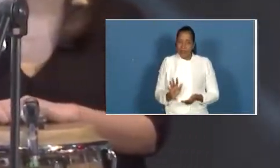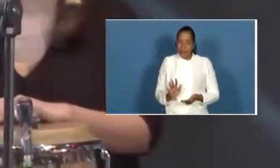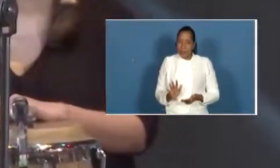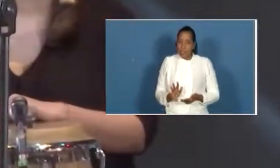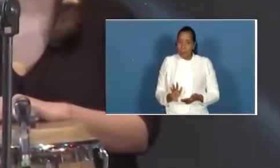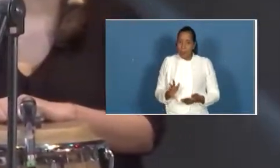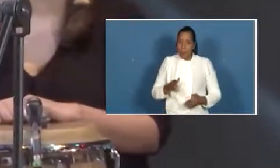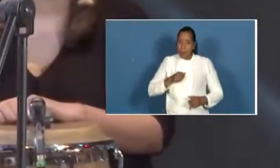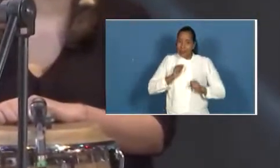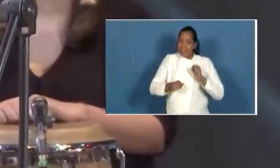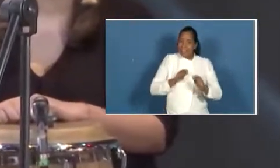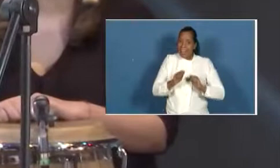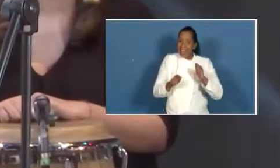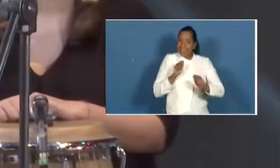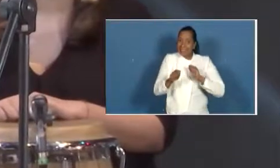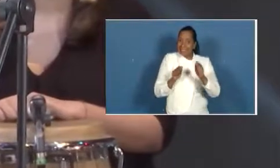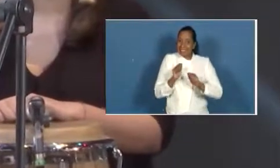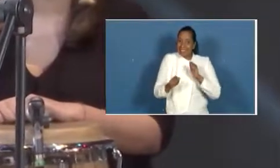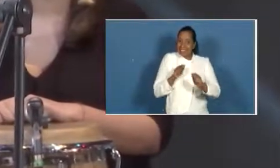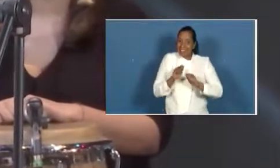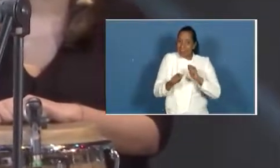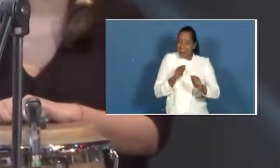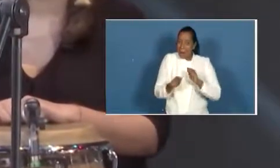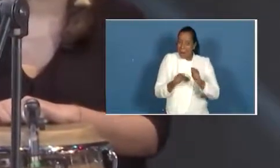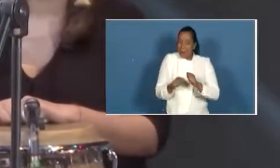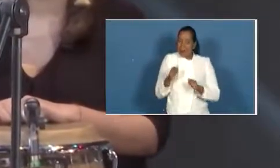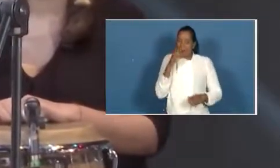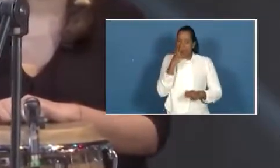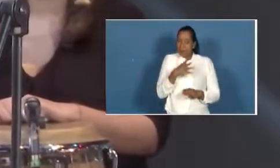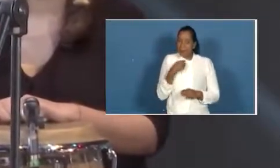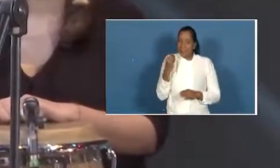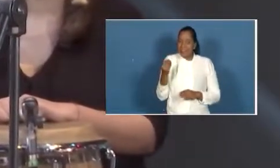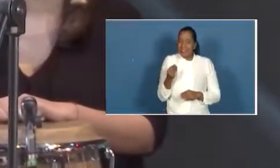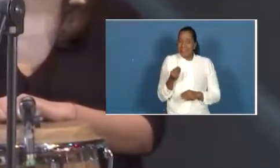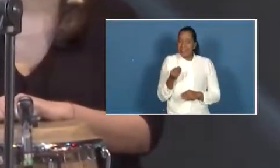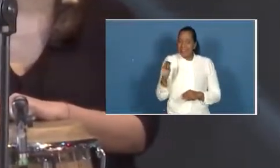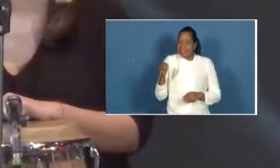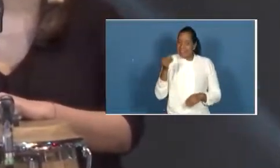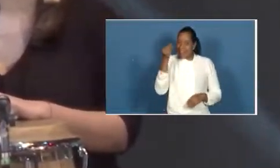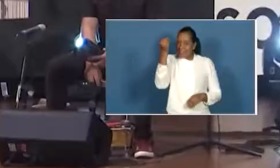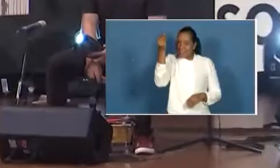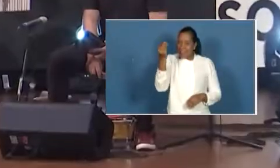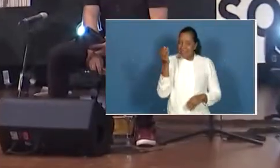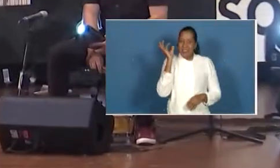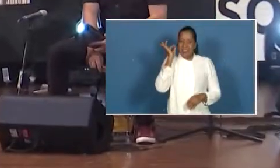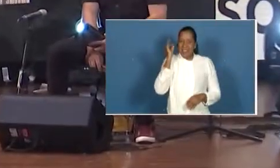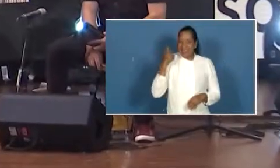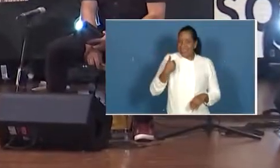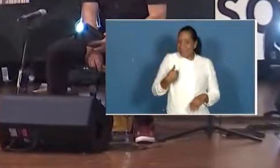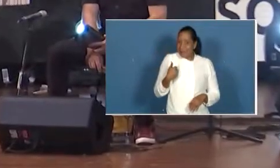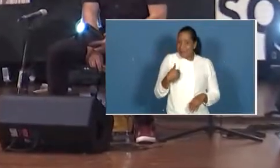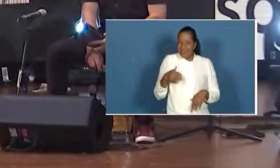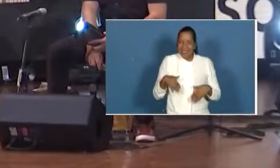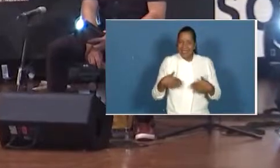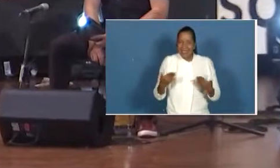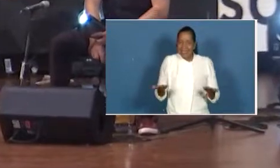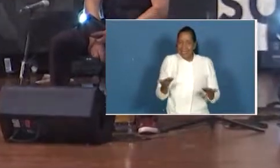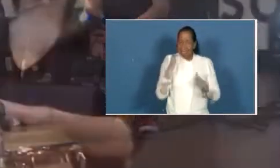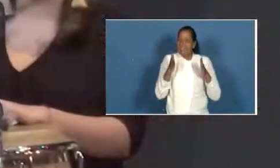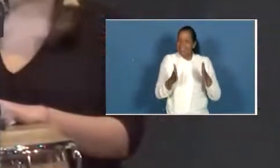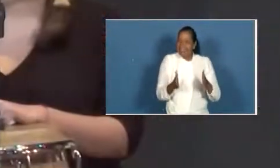salsa, y salsa inédita, muy buena. Chicas, el que viene tiene unas canas que les quedan muy